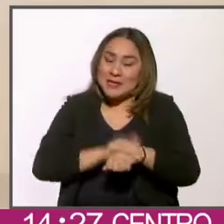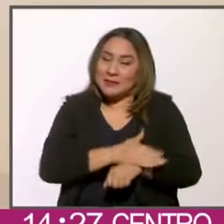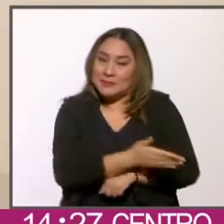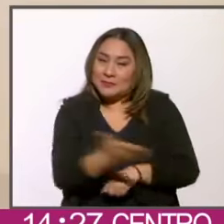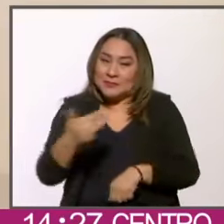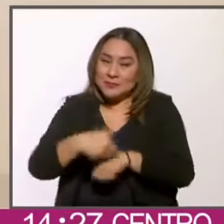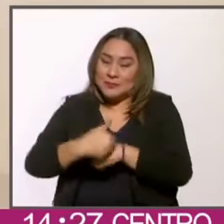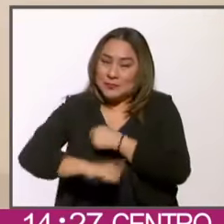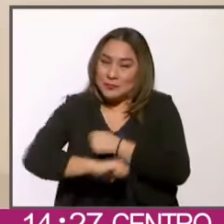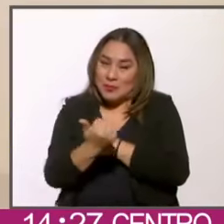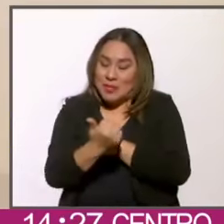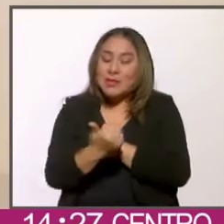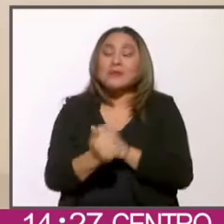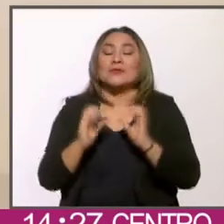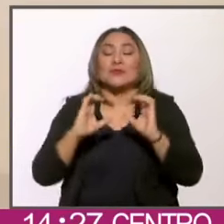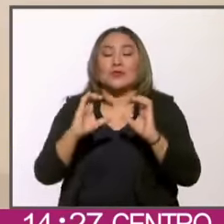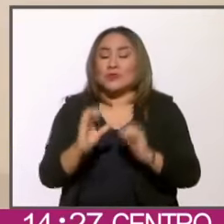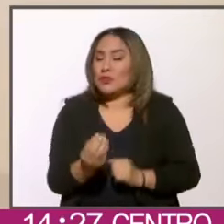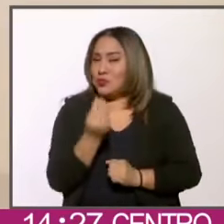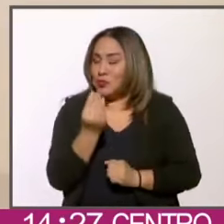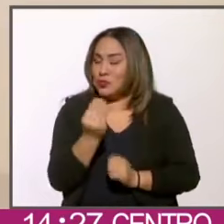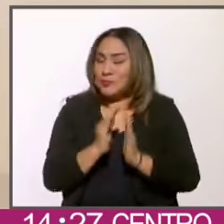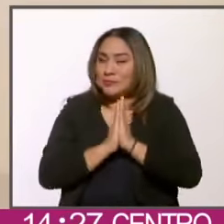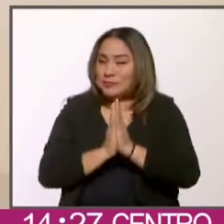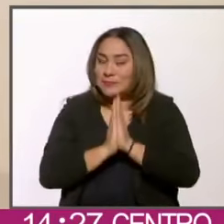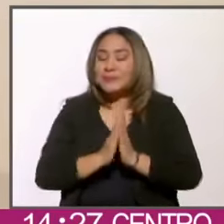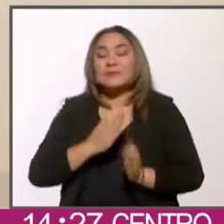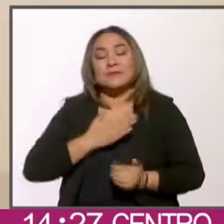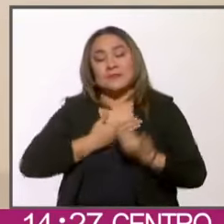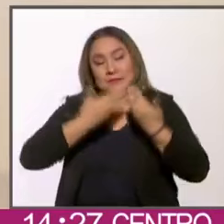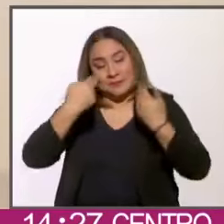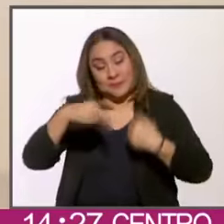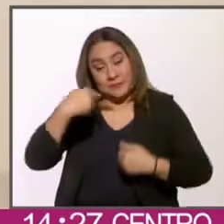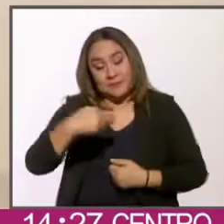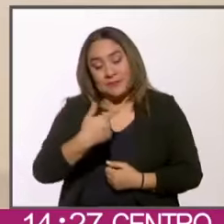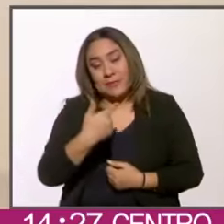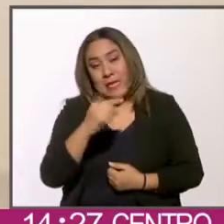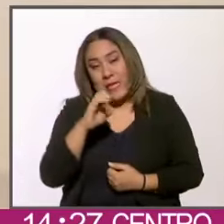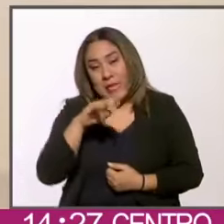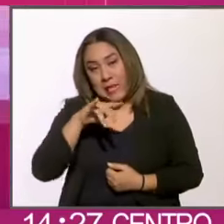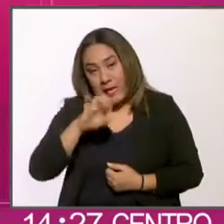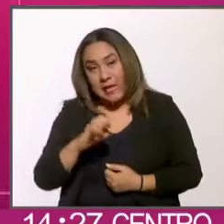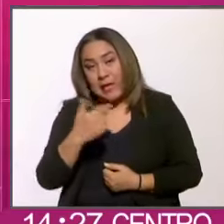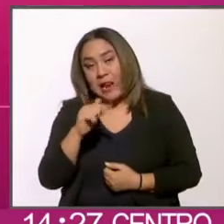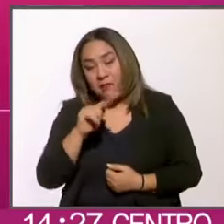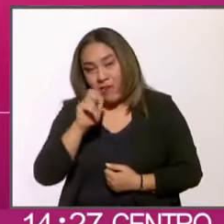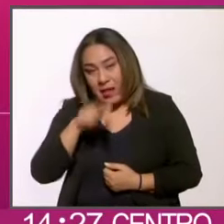cuídense mucho, por favor. Soy Enrique Galván Ochoa.